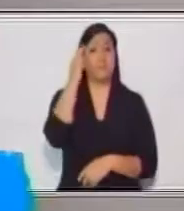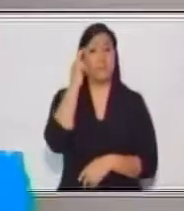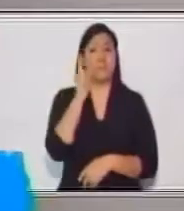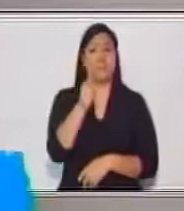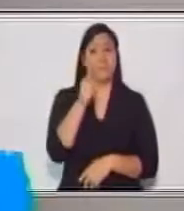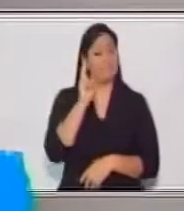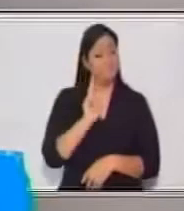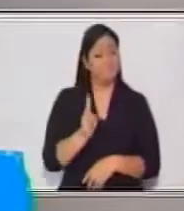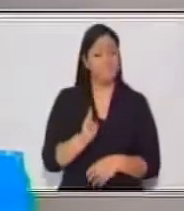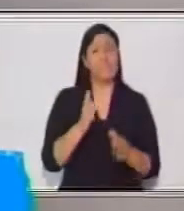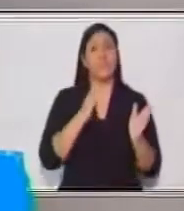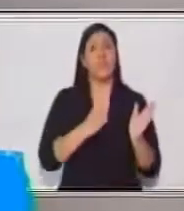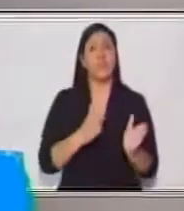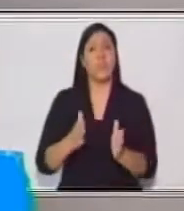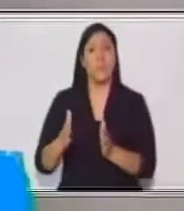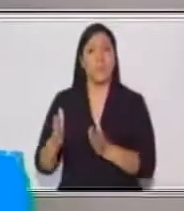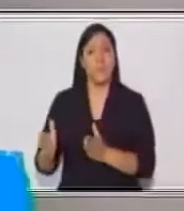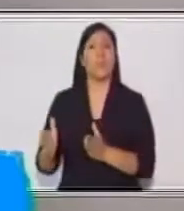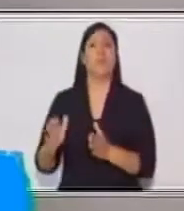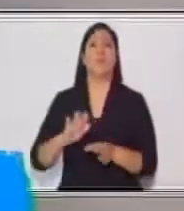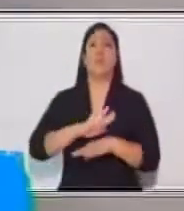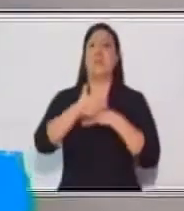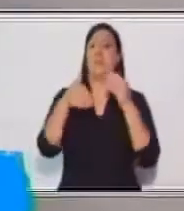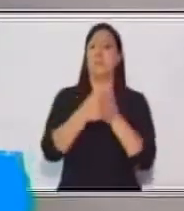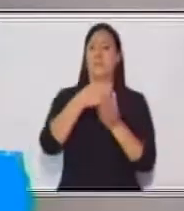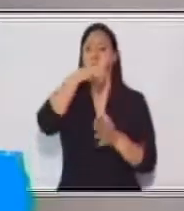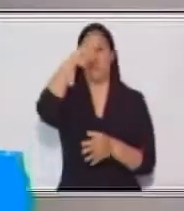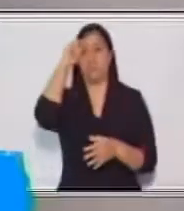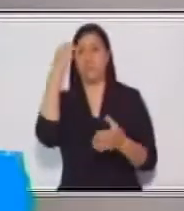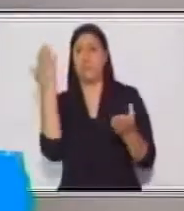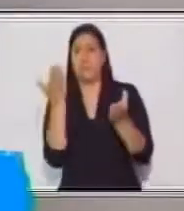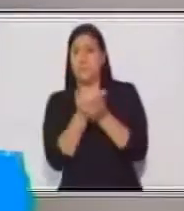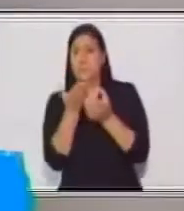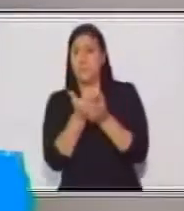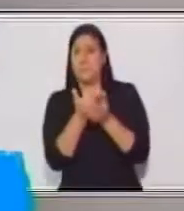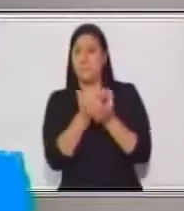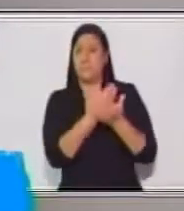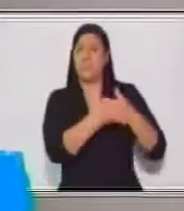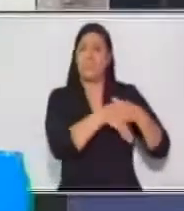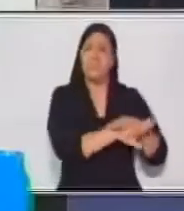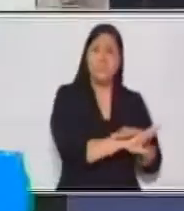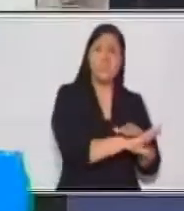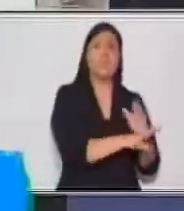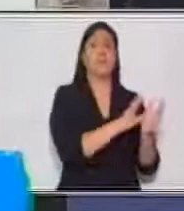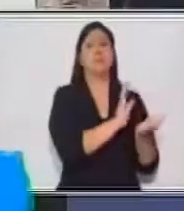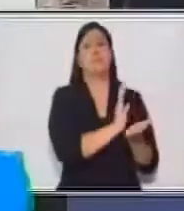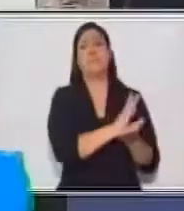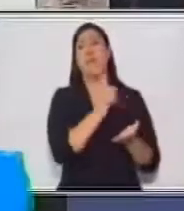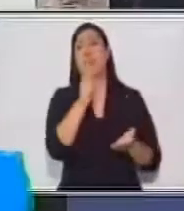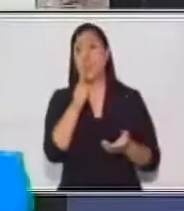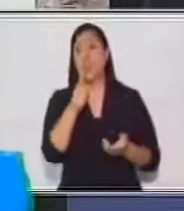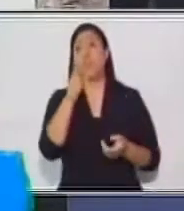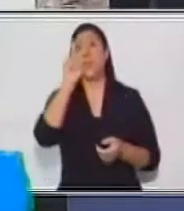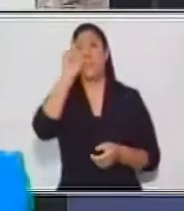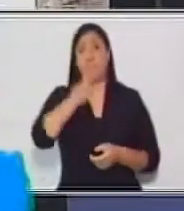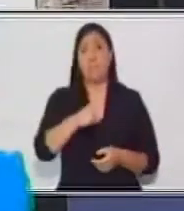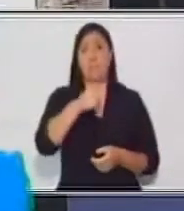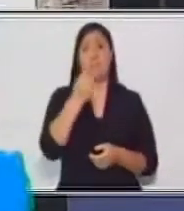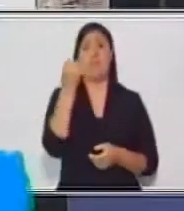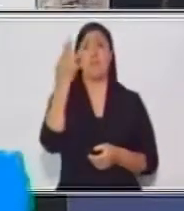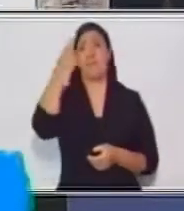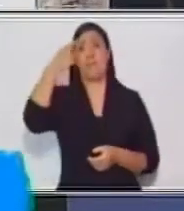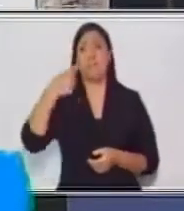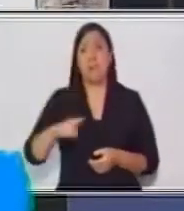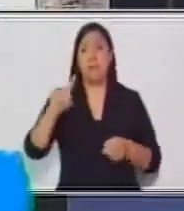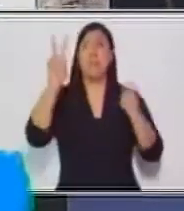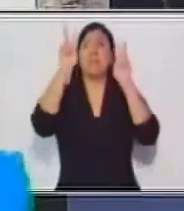ser ordenado y colocar todos tus trabajos en tu portafolio, colocar la fecha, el título y trabajar lo